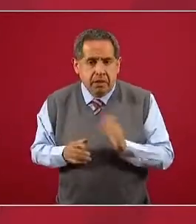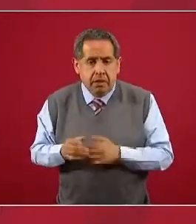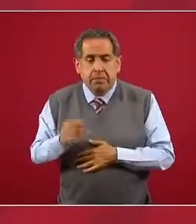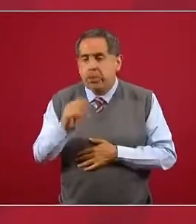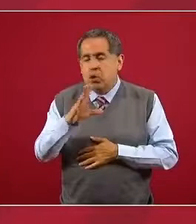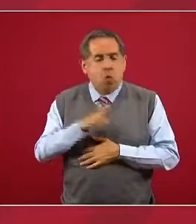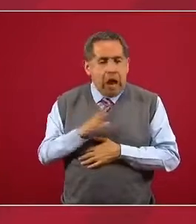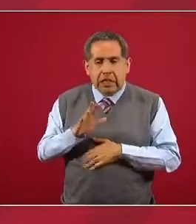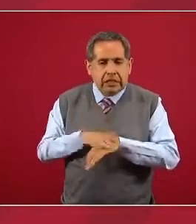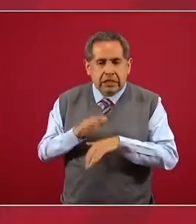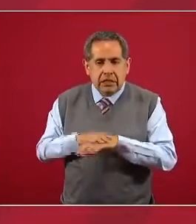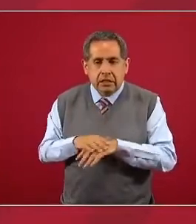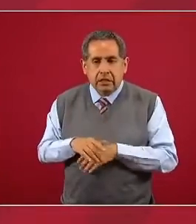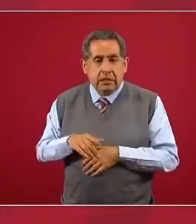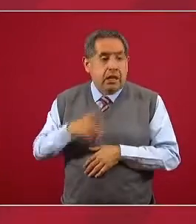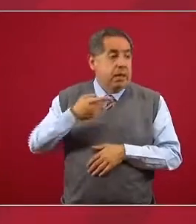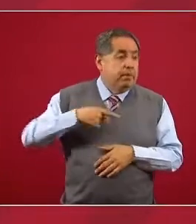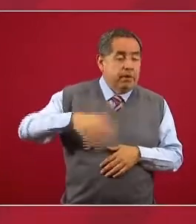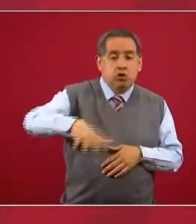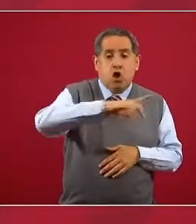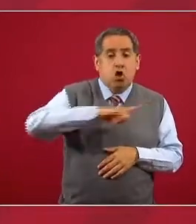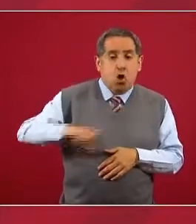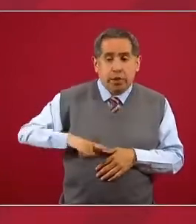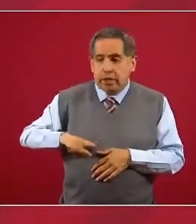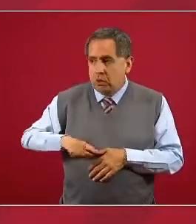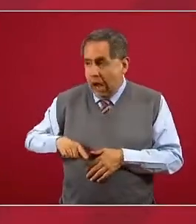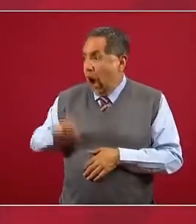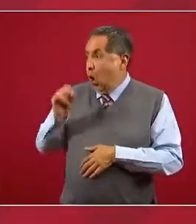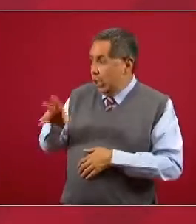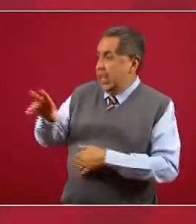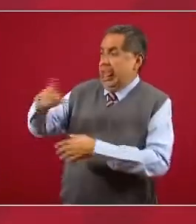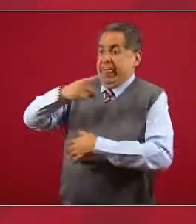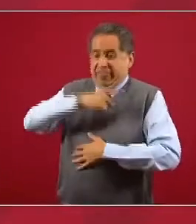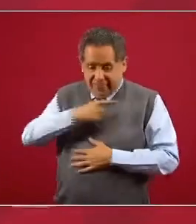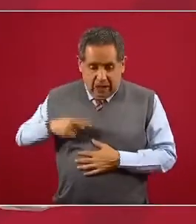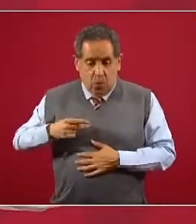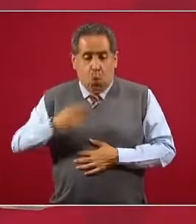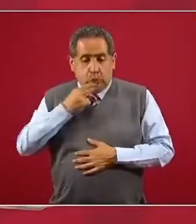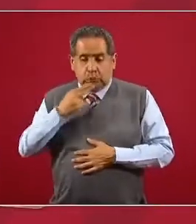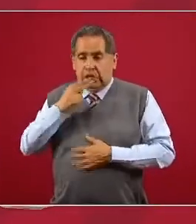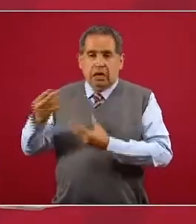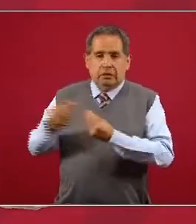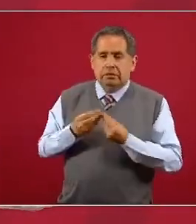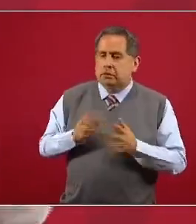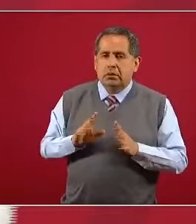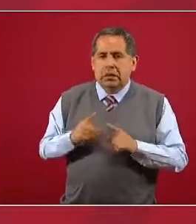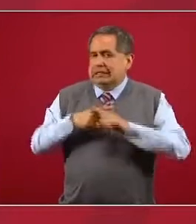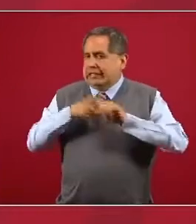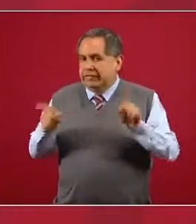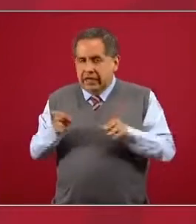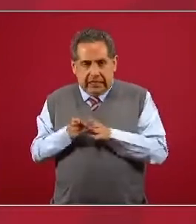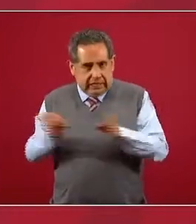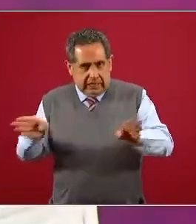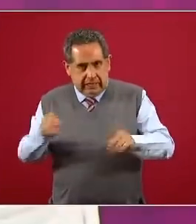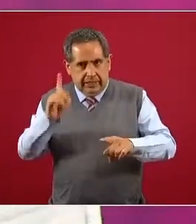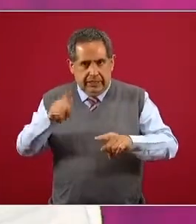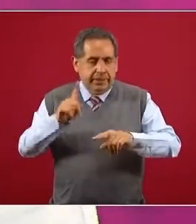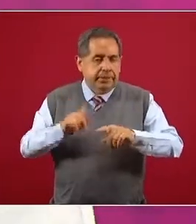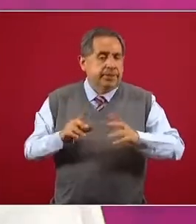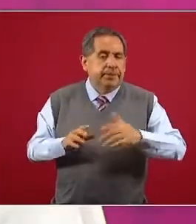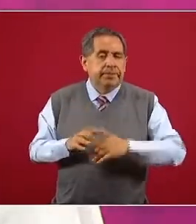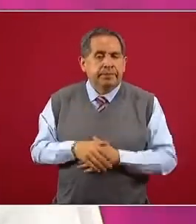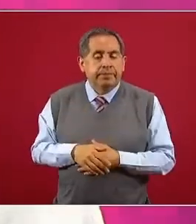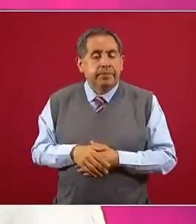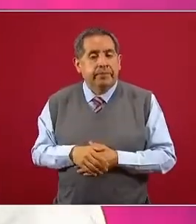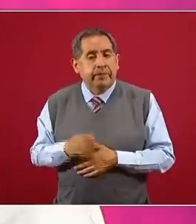ninguna indicación para que el sector público las utilice, y son dos materias de competencia diferentes.